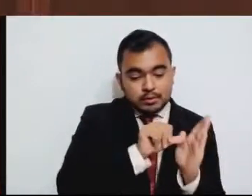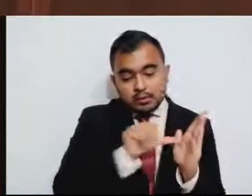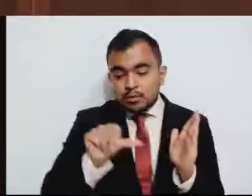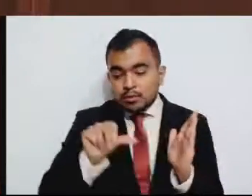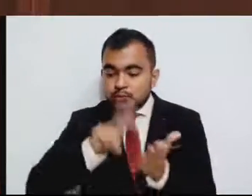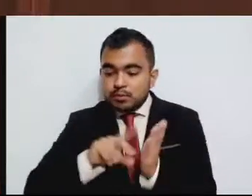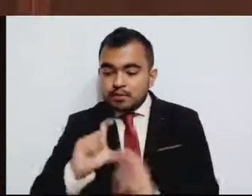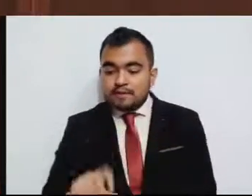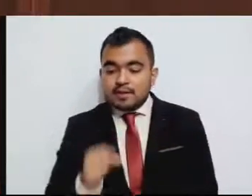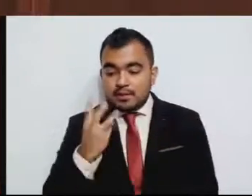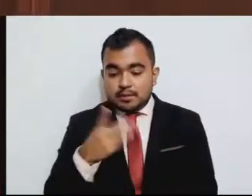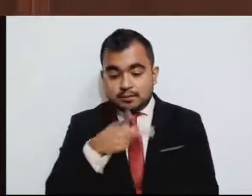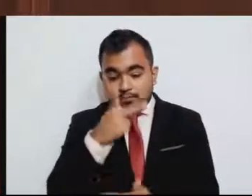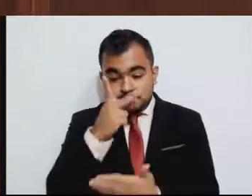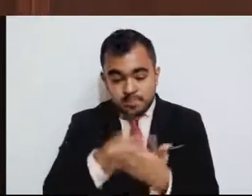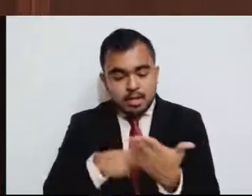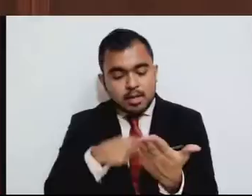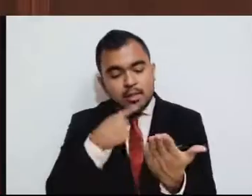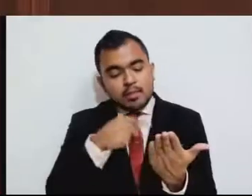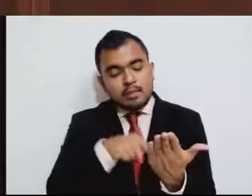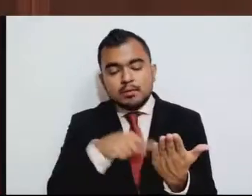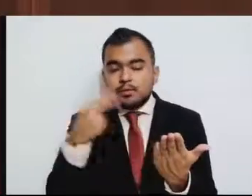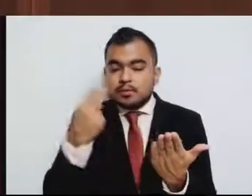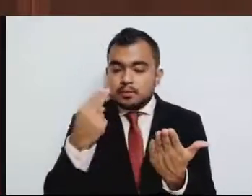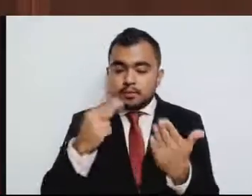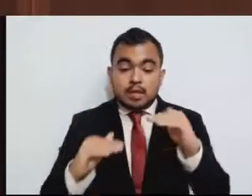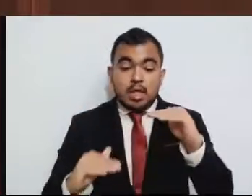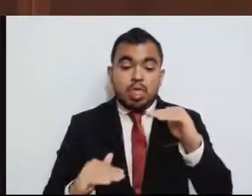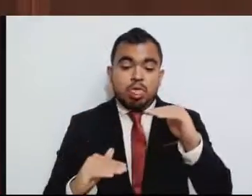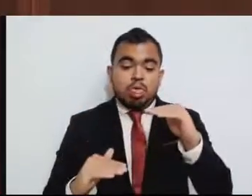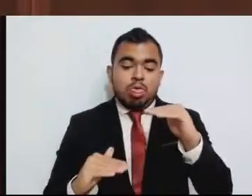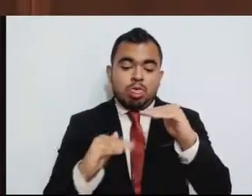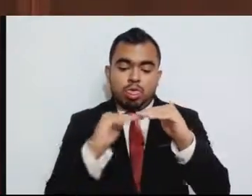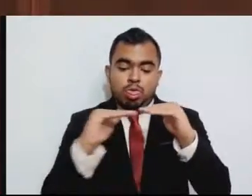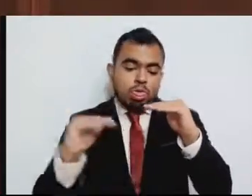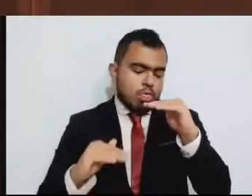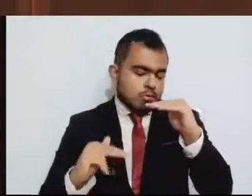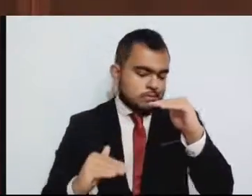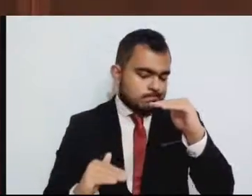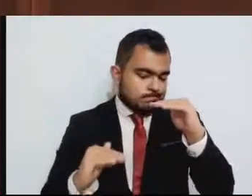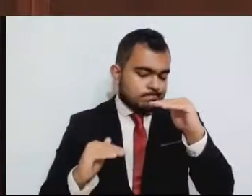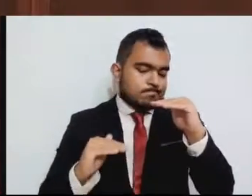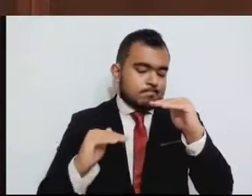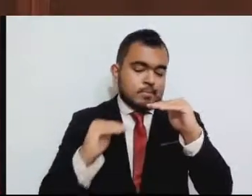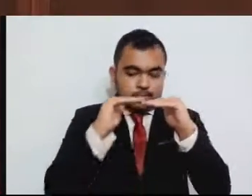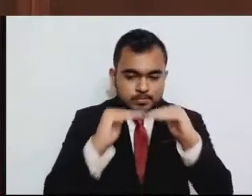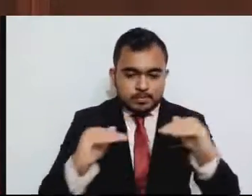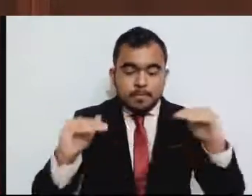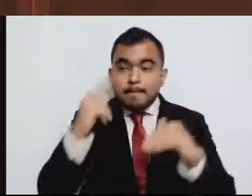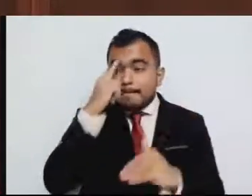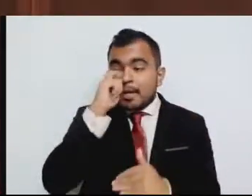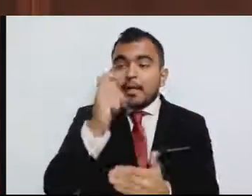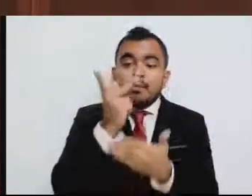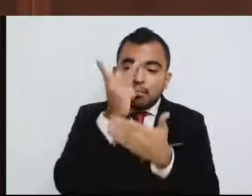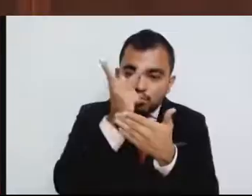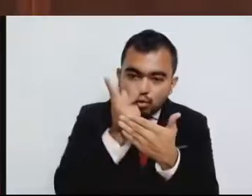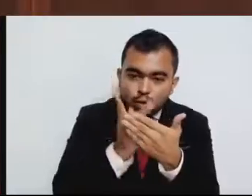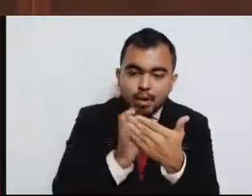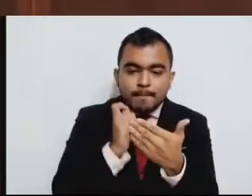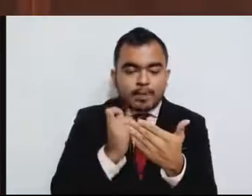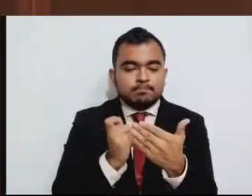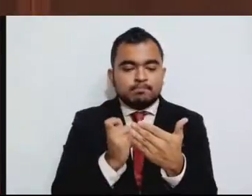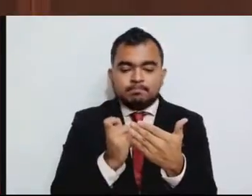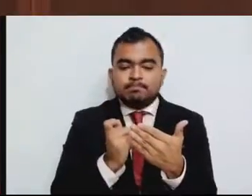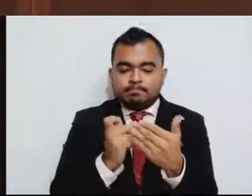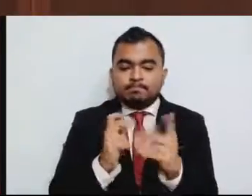comenta que se busca reducir la desigualdad a través de programas de nueva generación y con perspectiva de género que nos